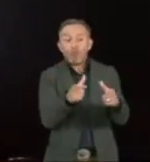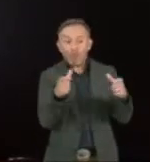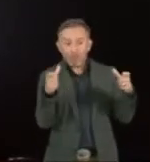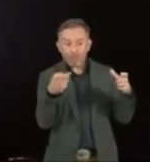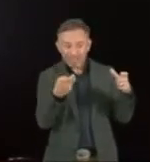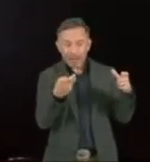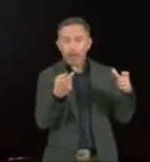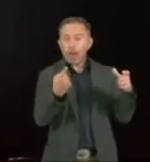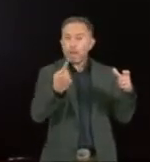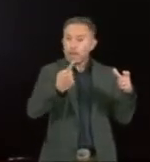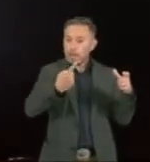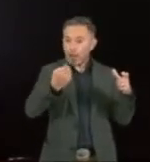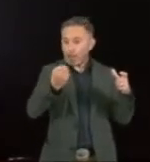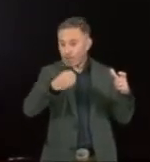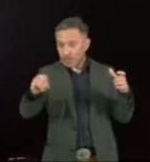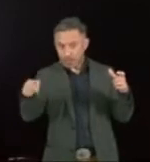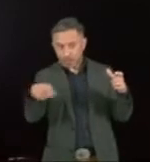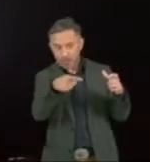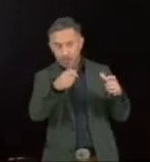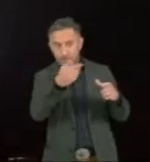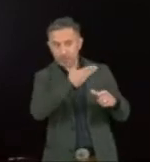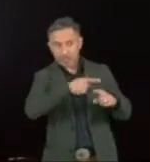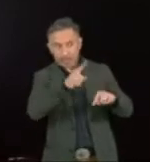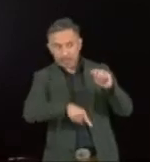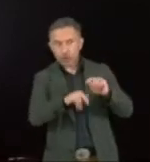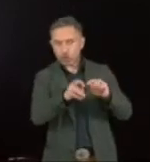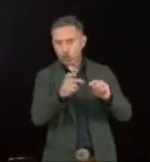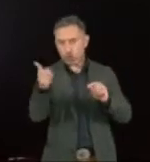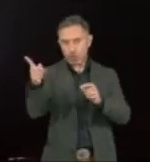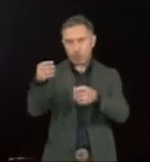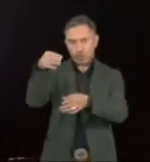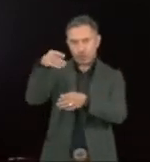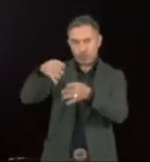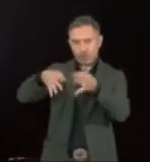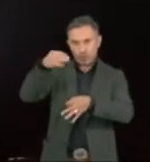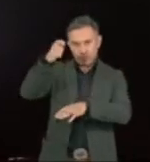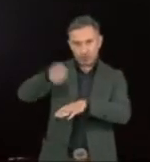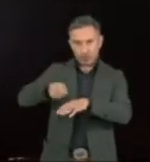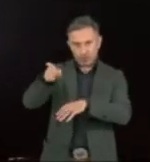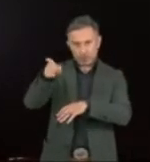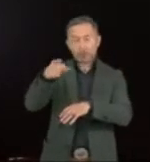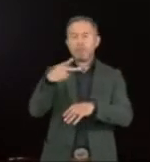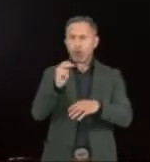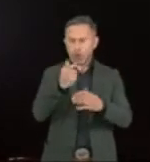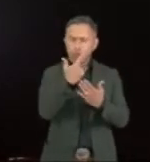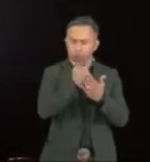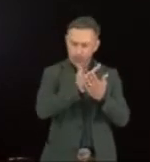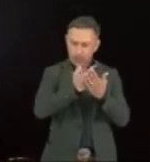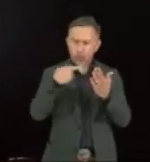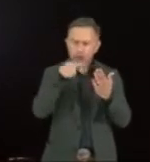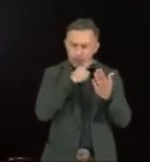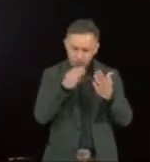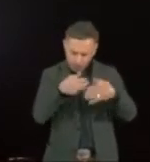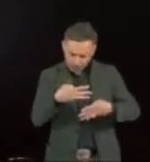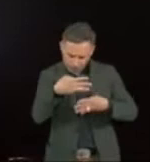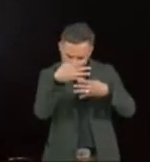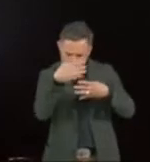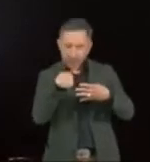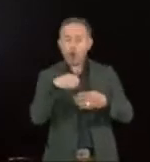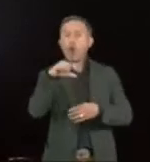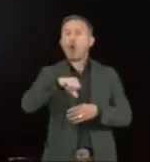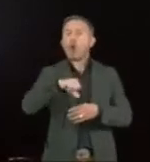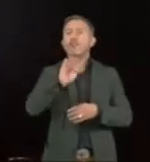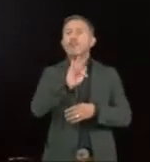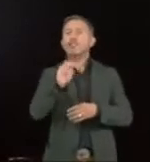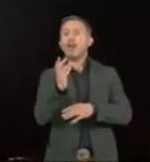sin embargo los resultados del conteo rápido de nuestros sistemas de información ya nos permiten afirmar que la jornada de hoy se desarrolla en paz